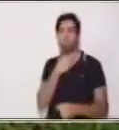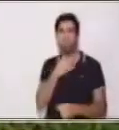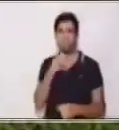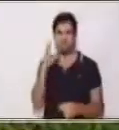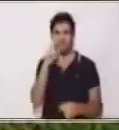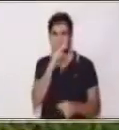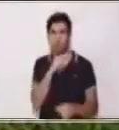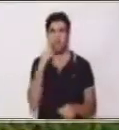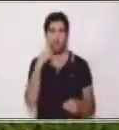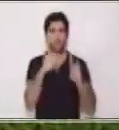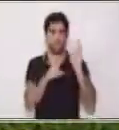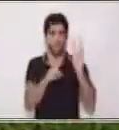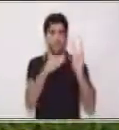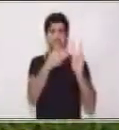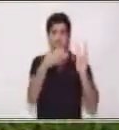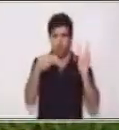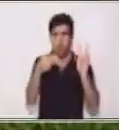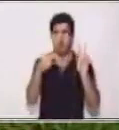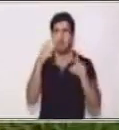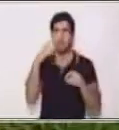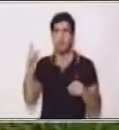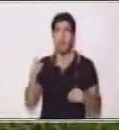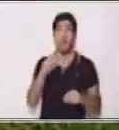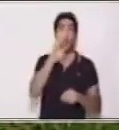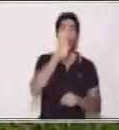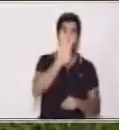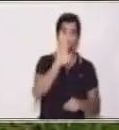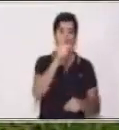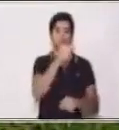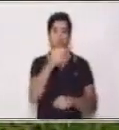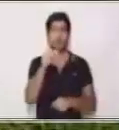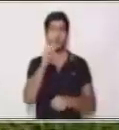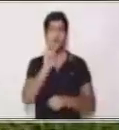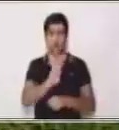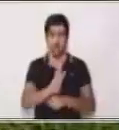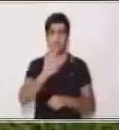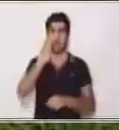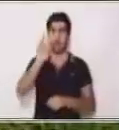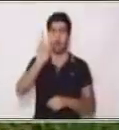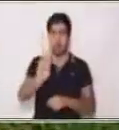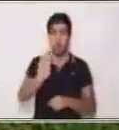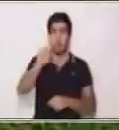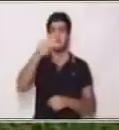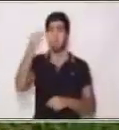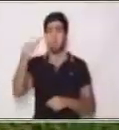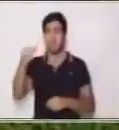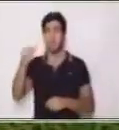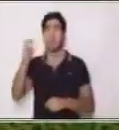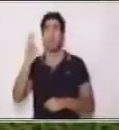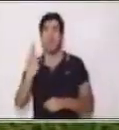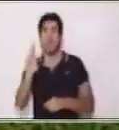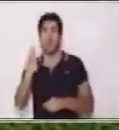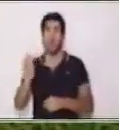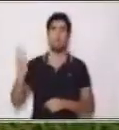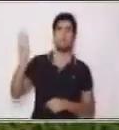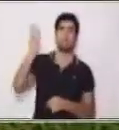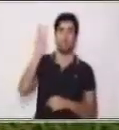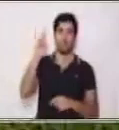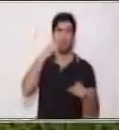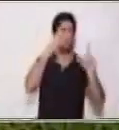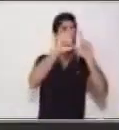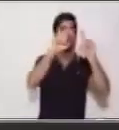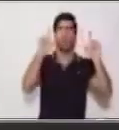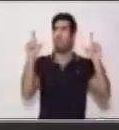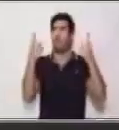tener este número, podemos trasladarlo a otra forma, a